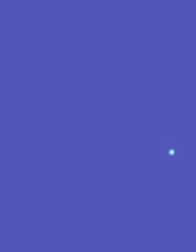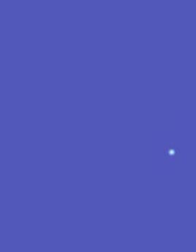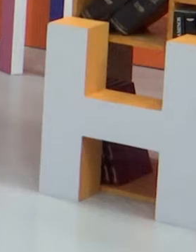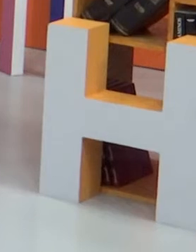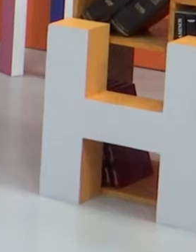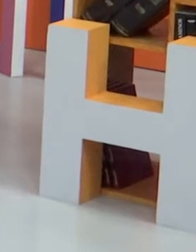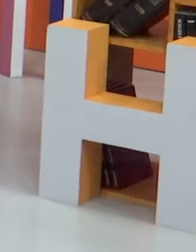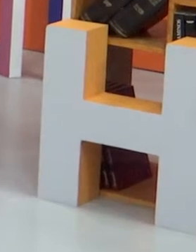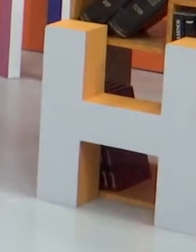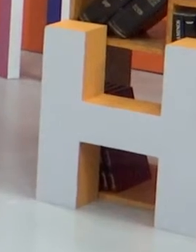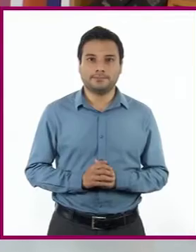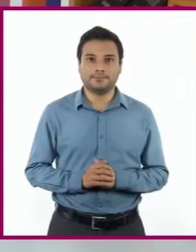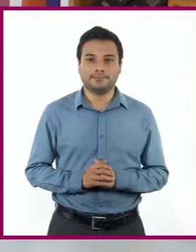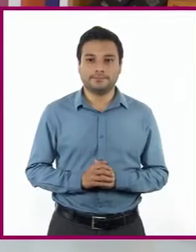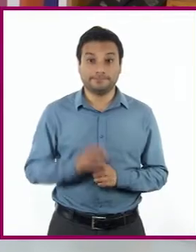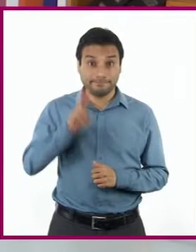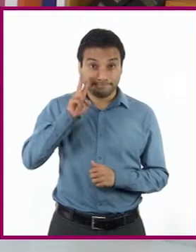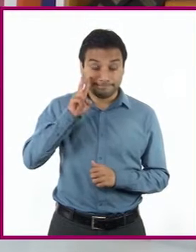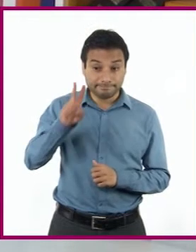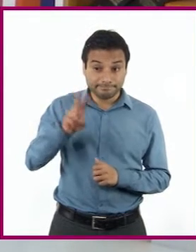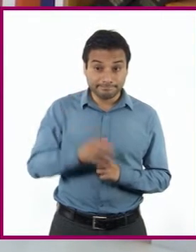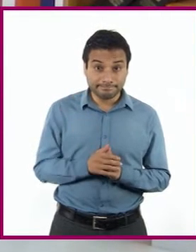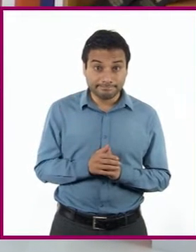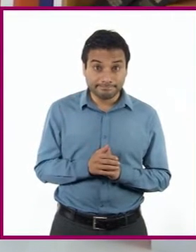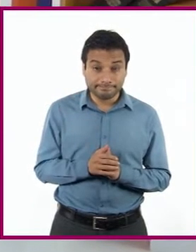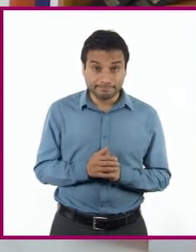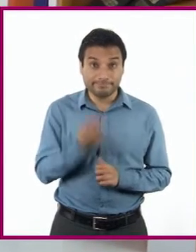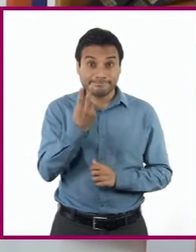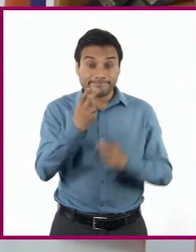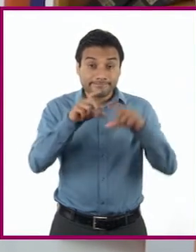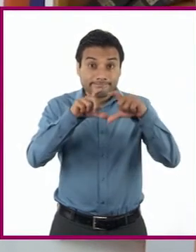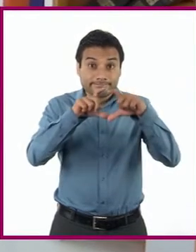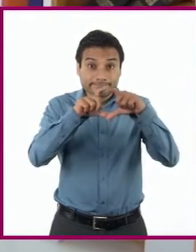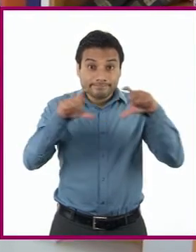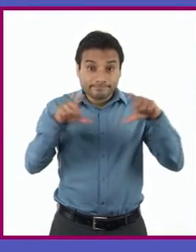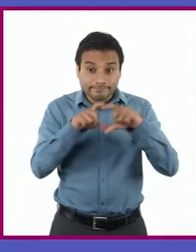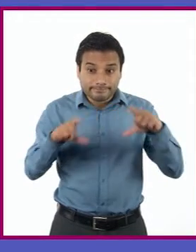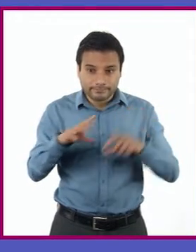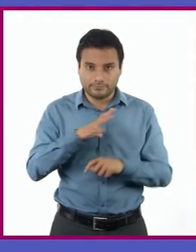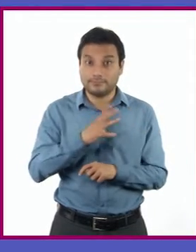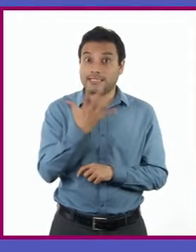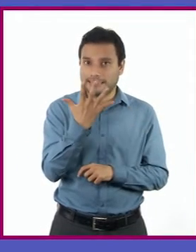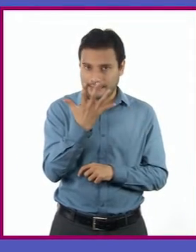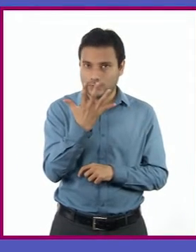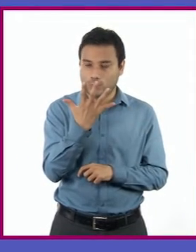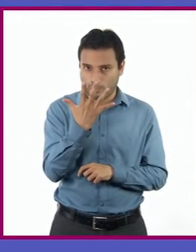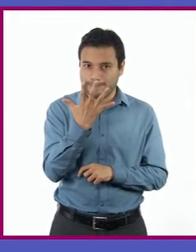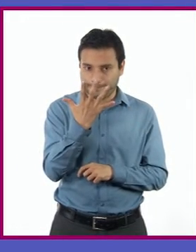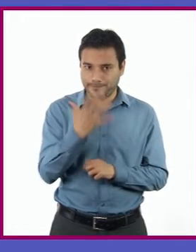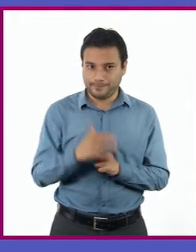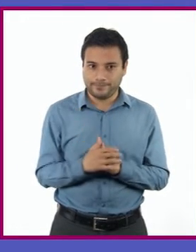niño. Como se dieron cuenta, en estos dos párrafos encontramos 5 conectores de los 3 tipos: